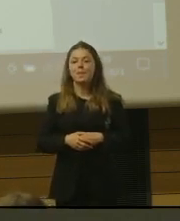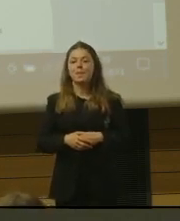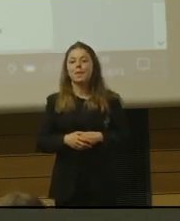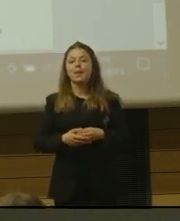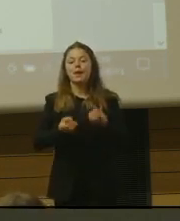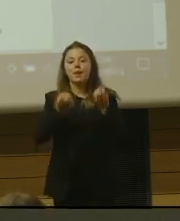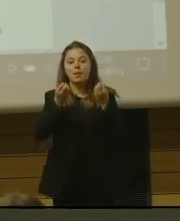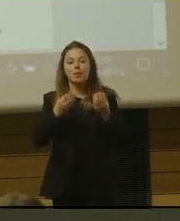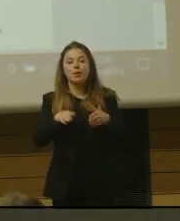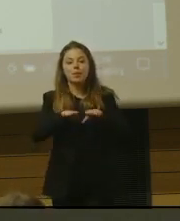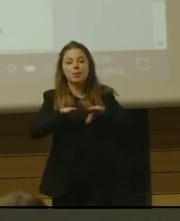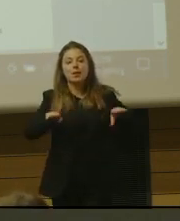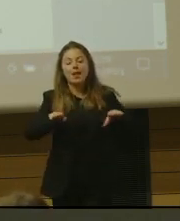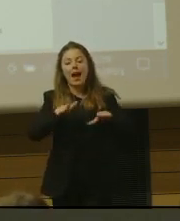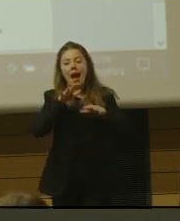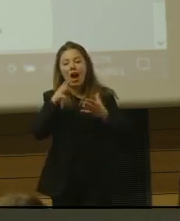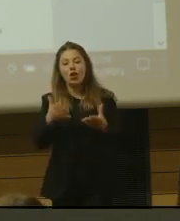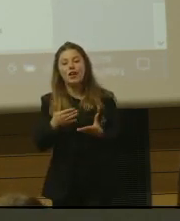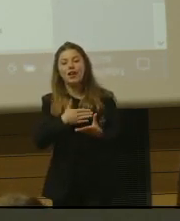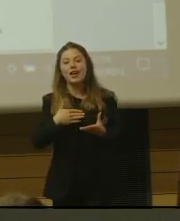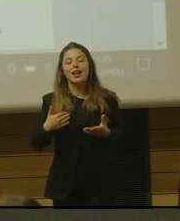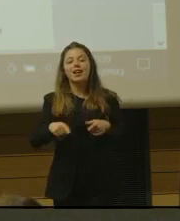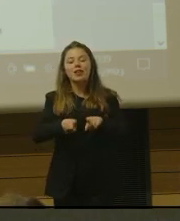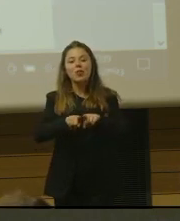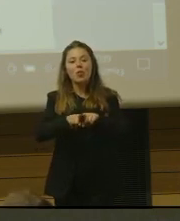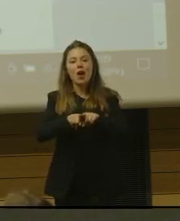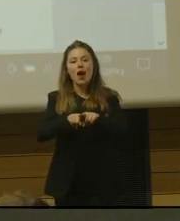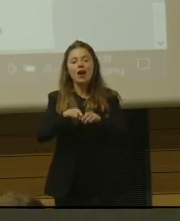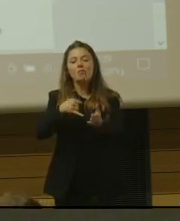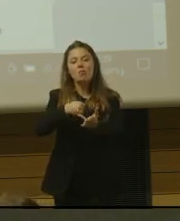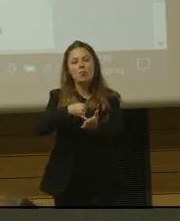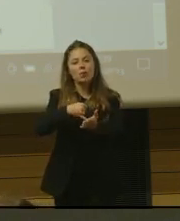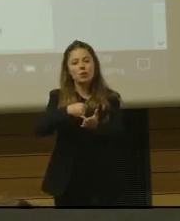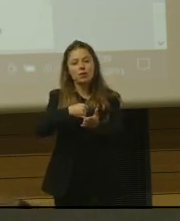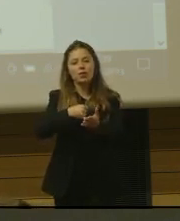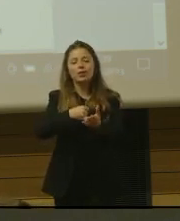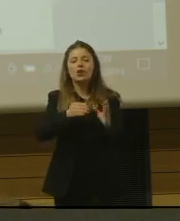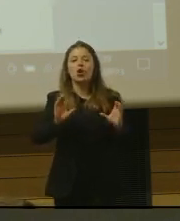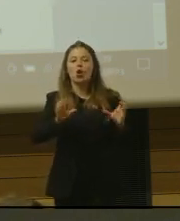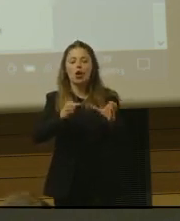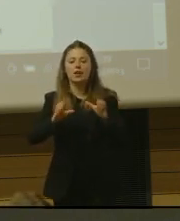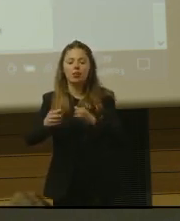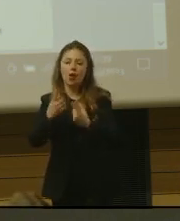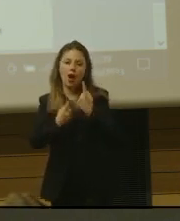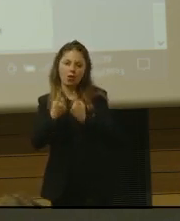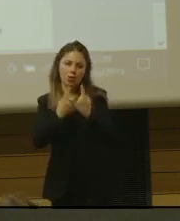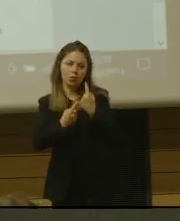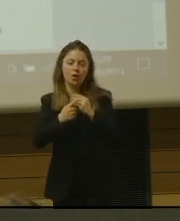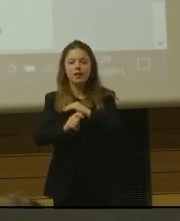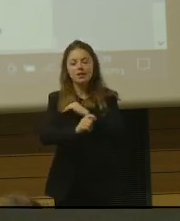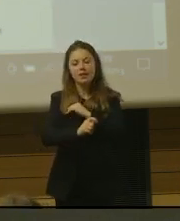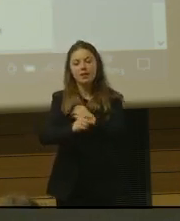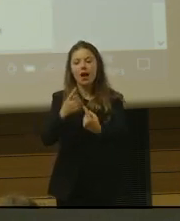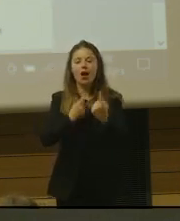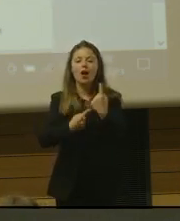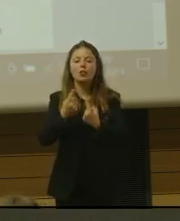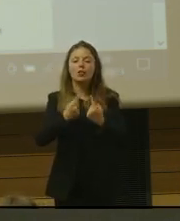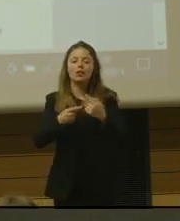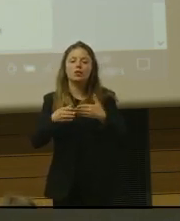la mesa de ahora también quería un poco reflejar por eso, la vulnerabilidad de determinados colectivos. Normalmente las estrategias que